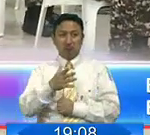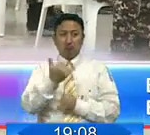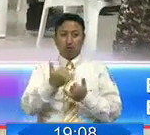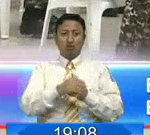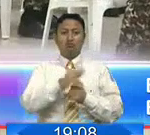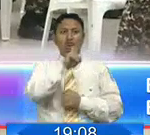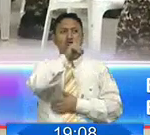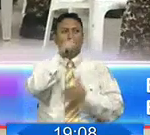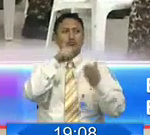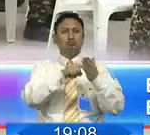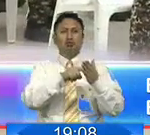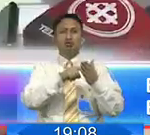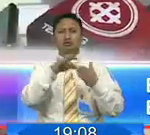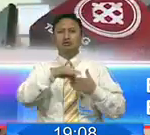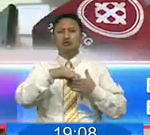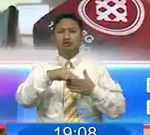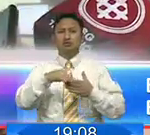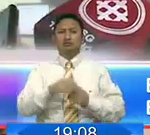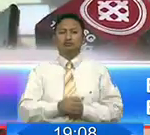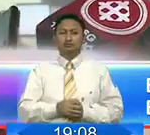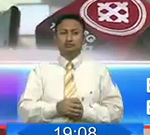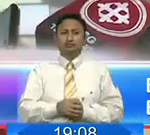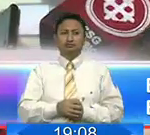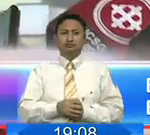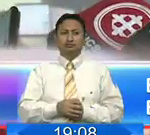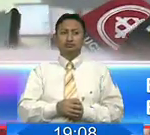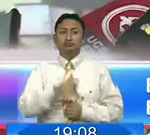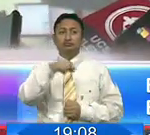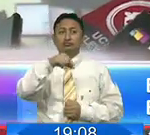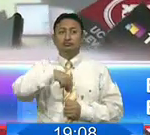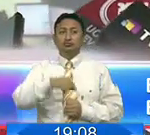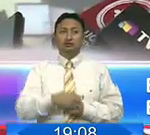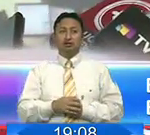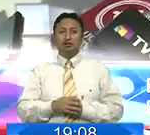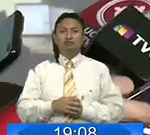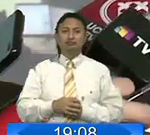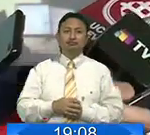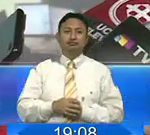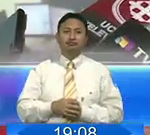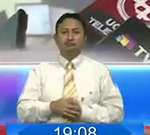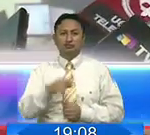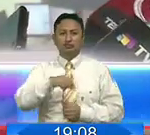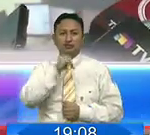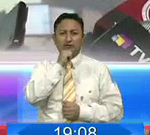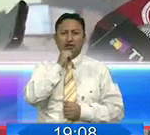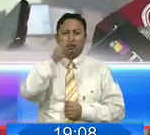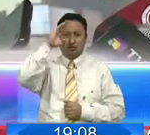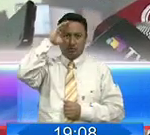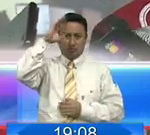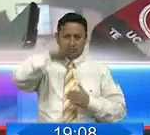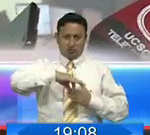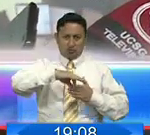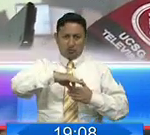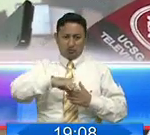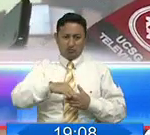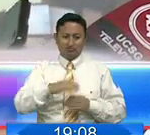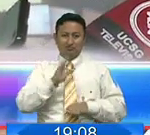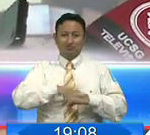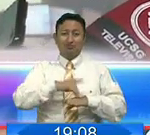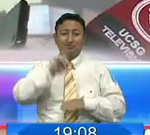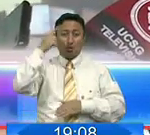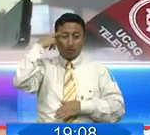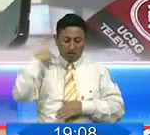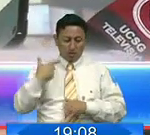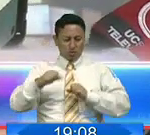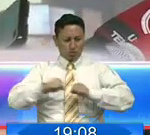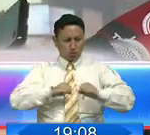2.000 guías a escala nacional. Nosotros hemos hablado desde el principio que tenemos un déficit de agentes penitenciarios, por eso es el esfuerzo del gobierno